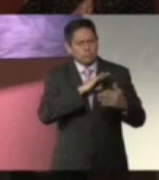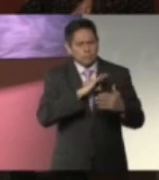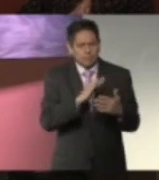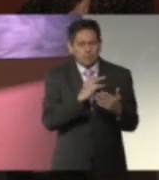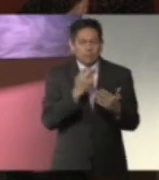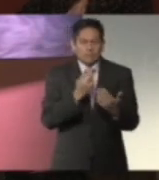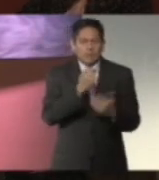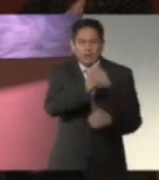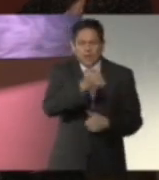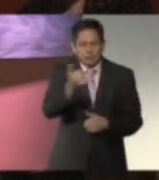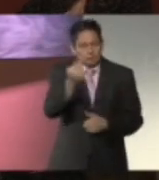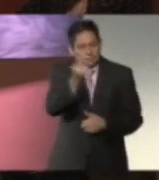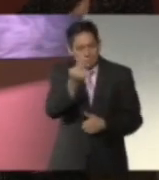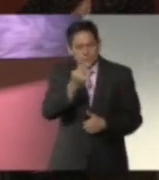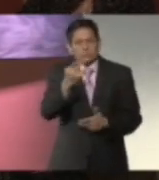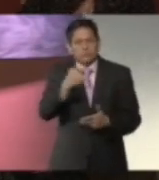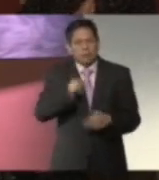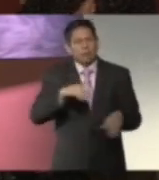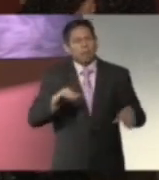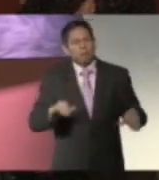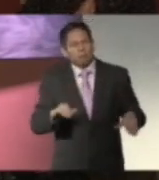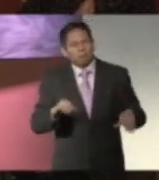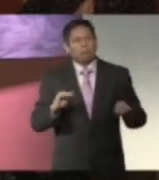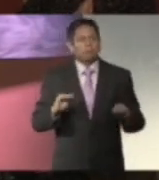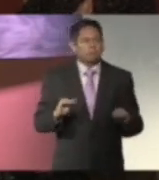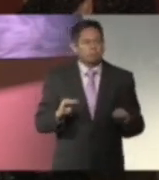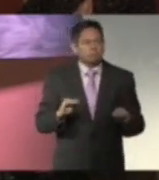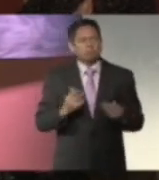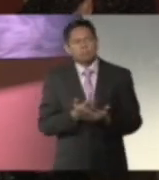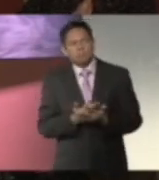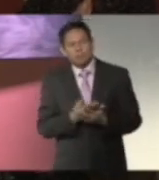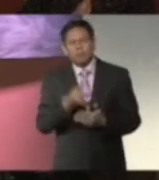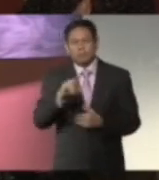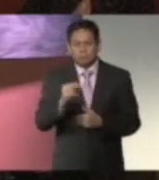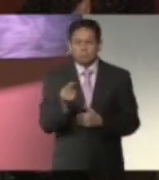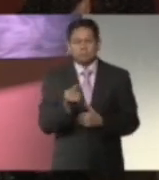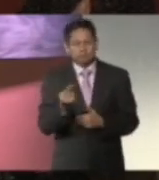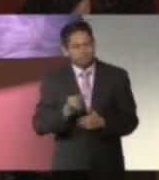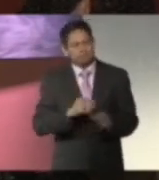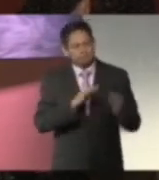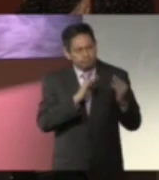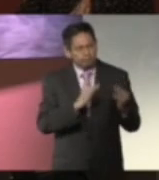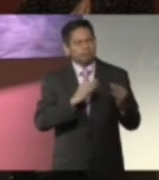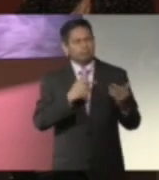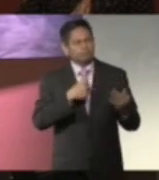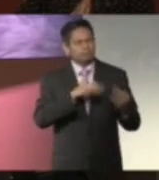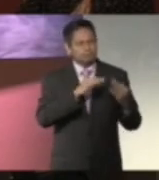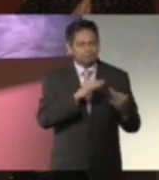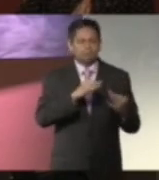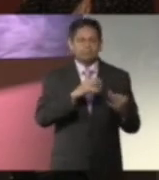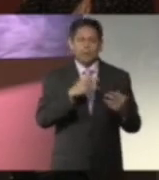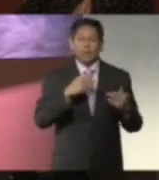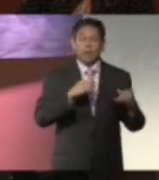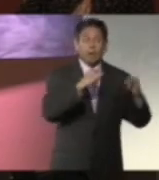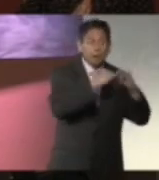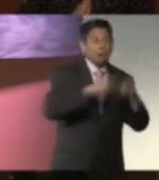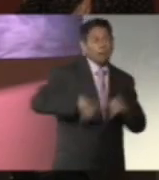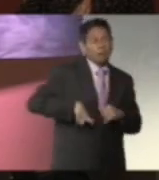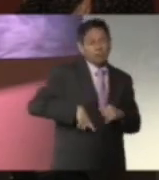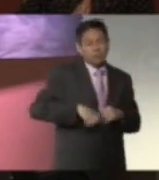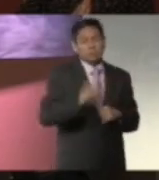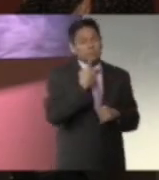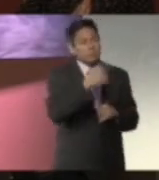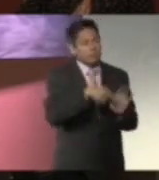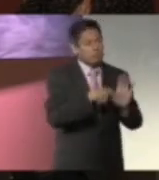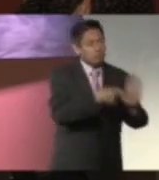de ciudadanía activa tiene que ser parte de nuestro actuar cotidiano, porque las instituciones le saca a uno las cosas